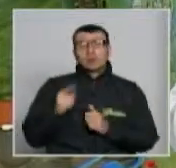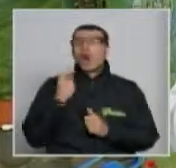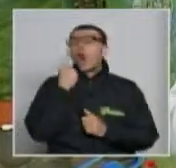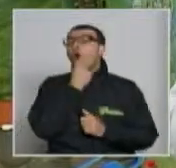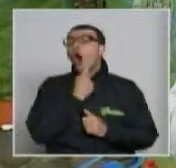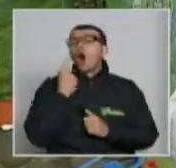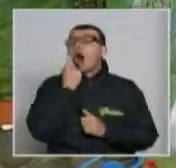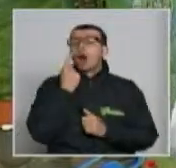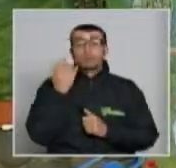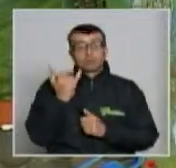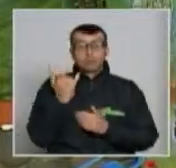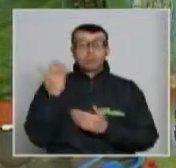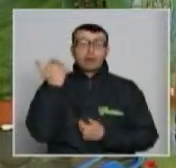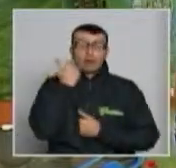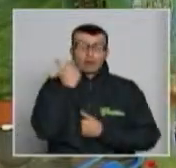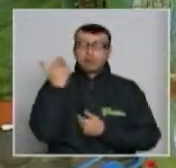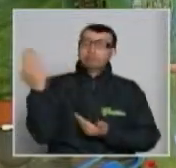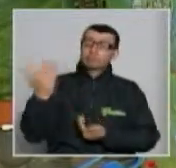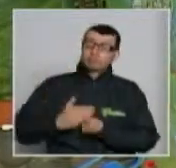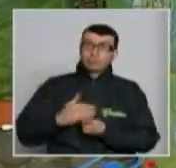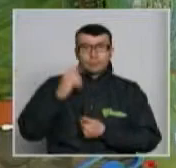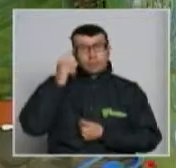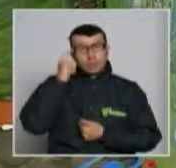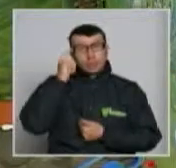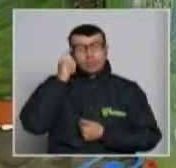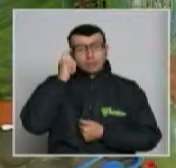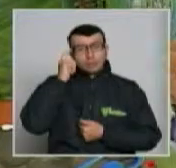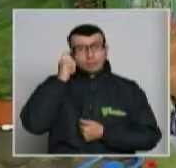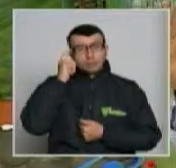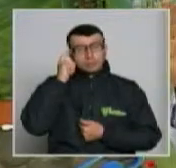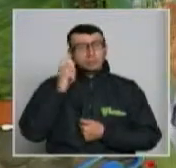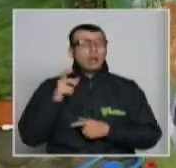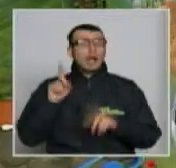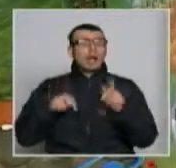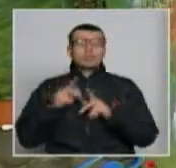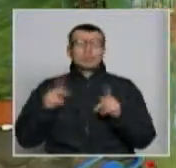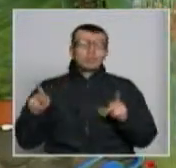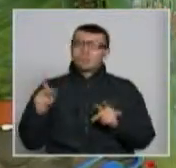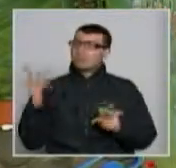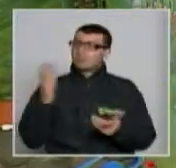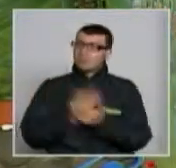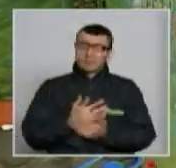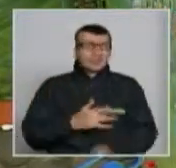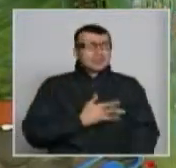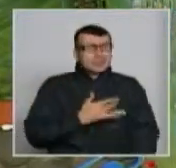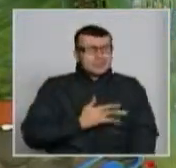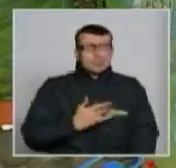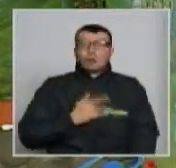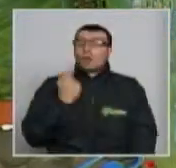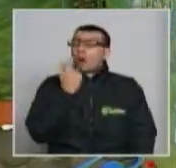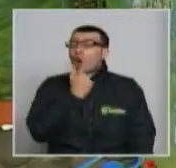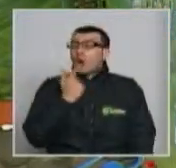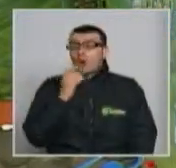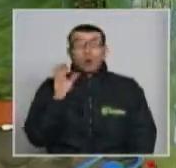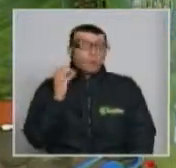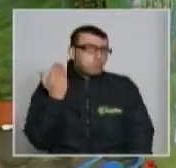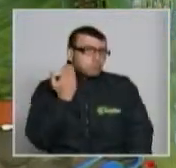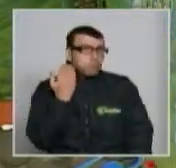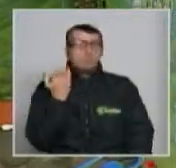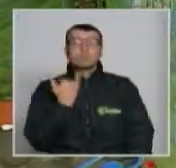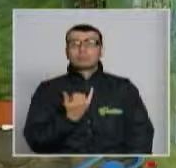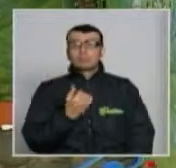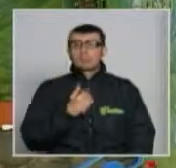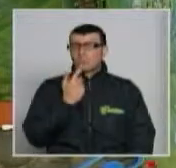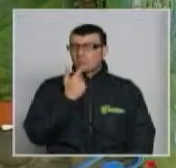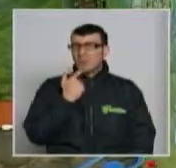boca. Con frecuencia nos llegan pacientes refiriendo muchos síntomas o manifestaciones clínicas.